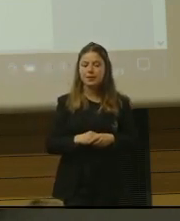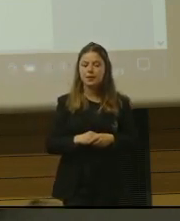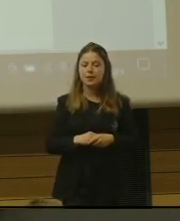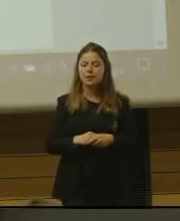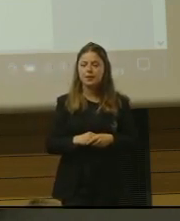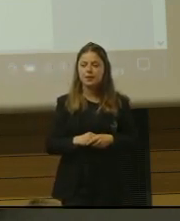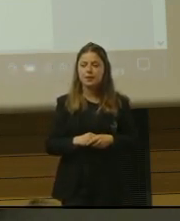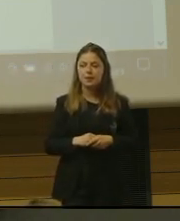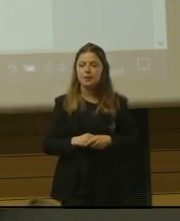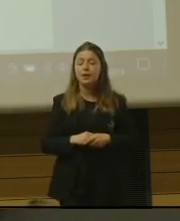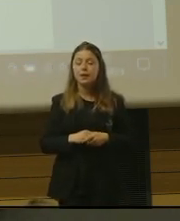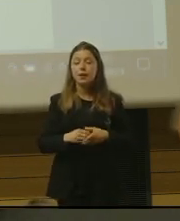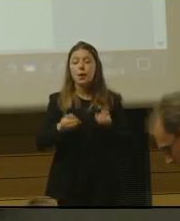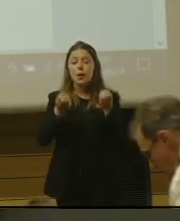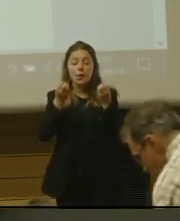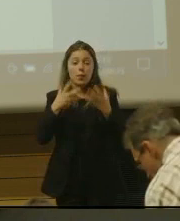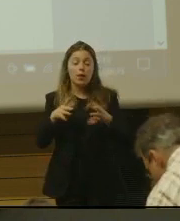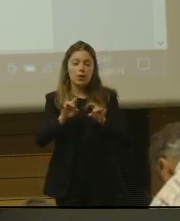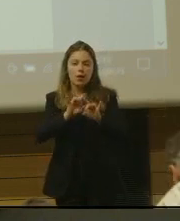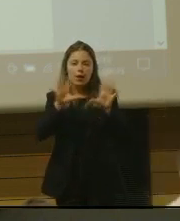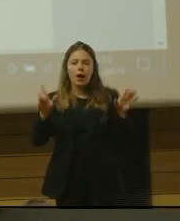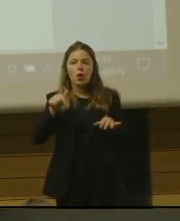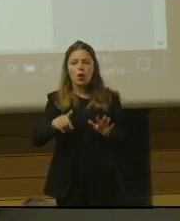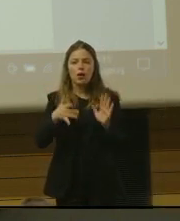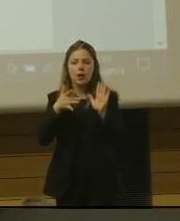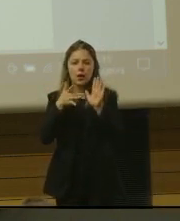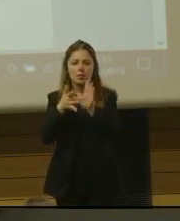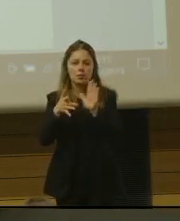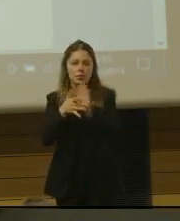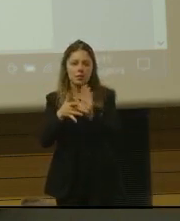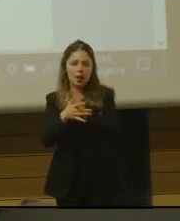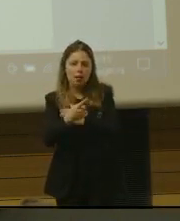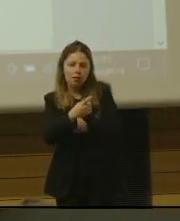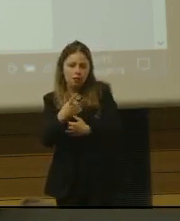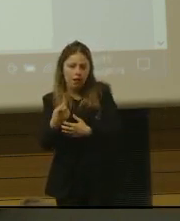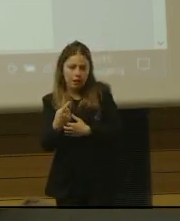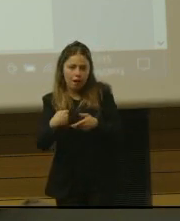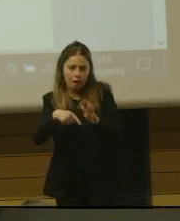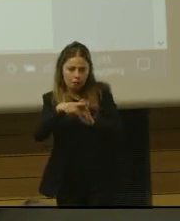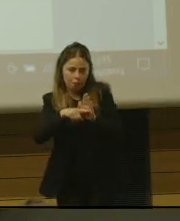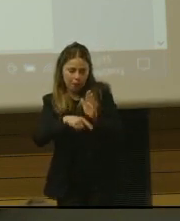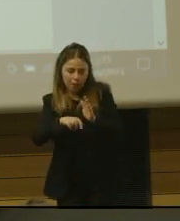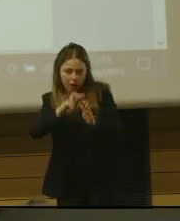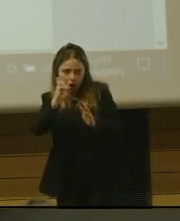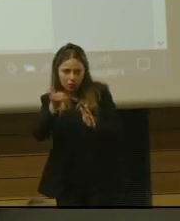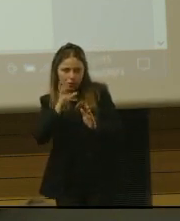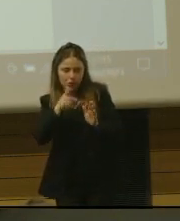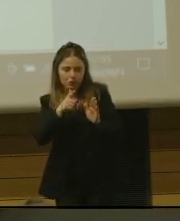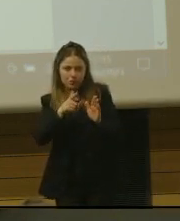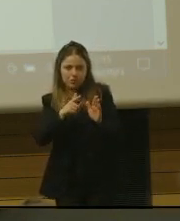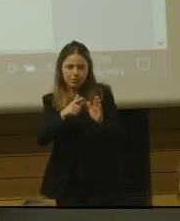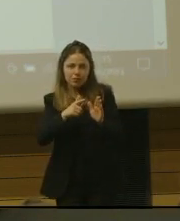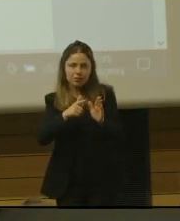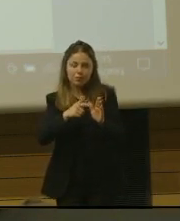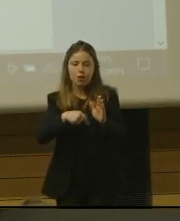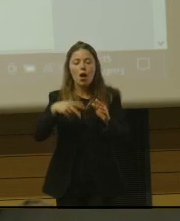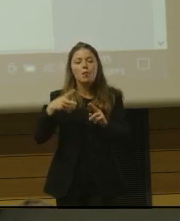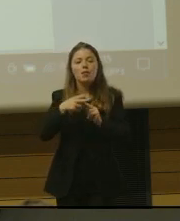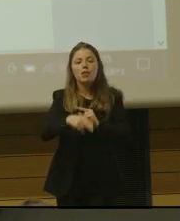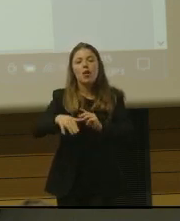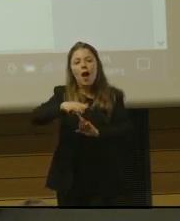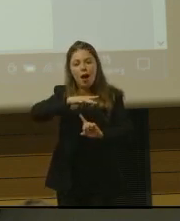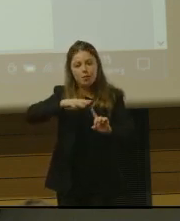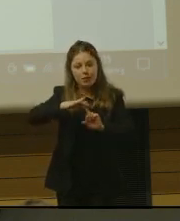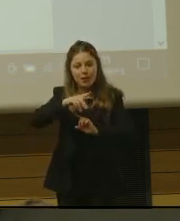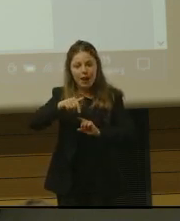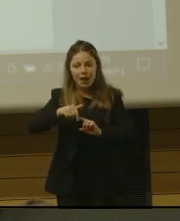Entonces, bueno, y luego también está claro que se ha comentado hoy que faltan también como más medidas, ¿no? Por parte a nivel legislativo, ¿no? Esa prevención ambiental de la que se hablaba a primera